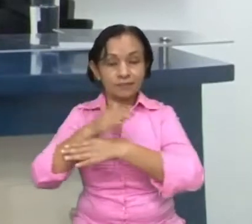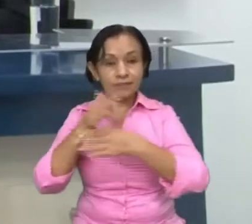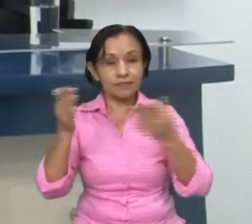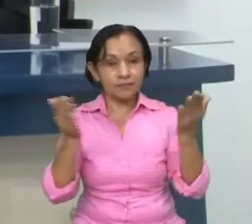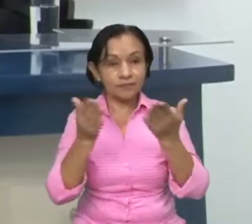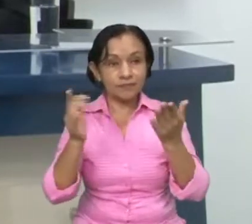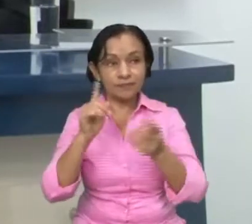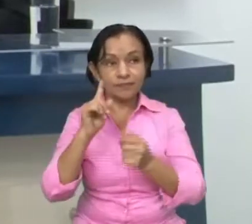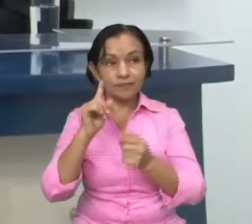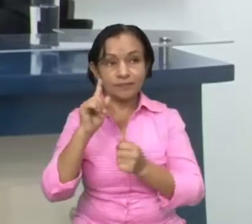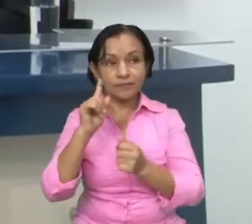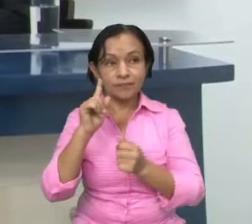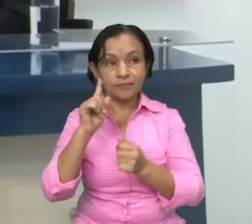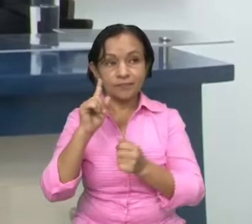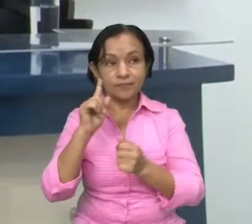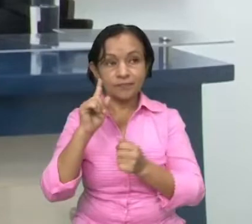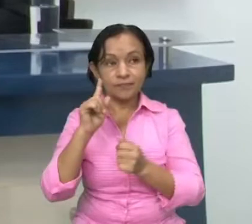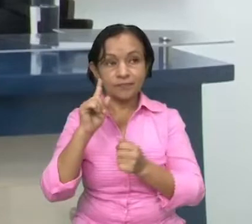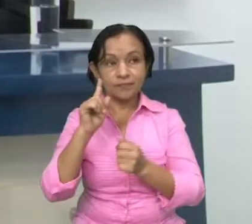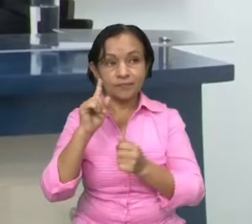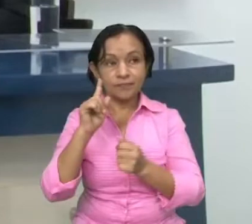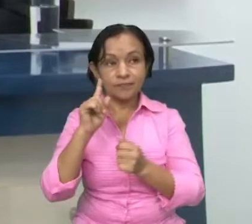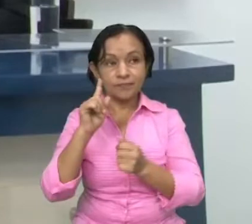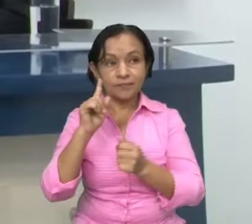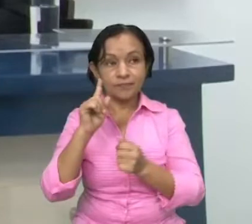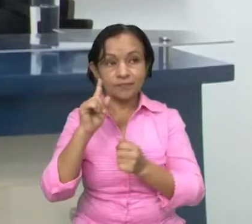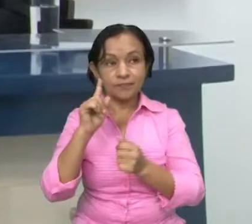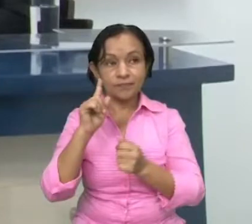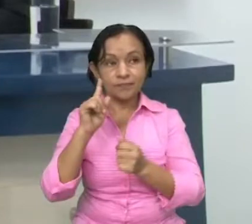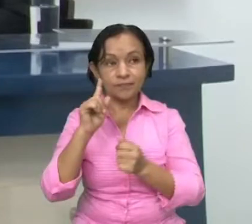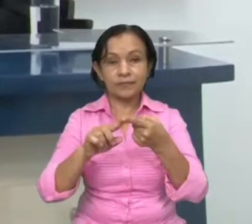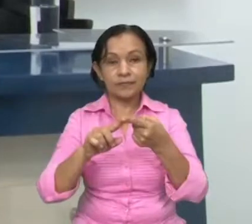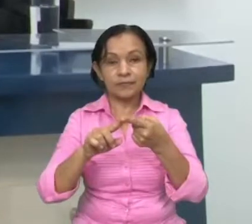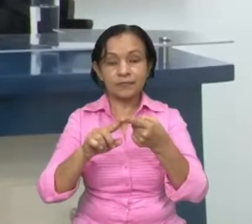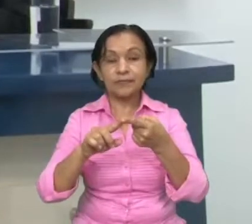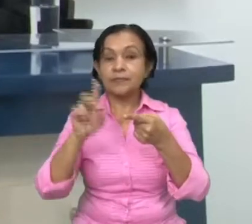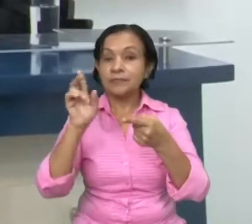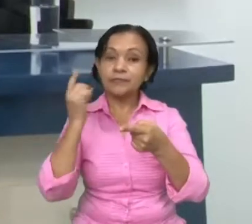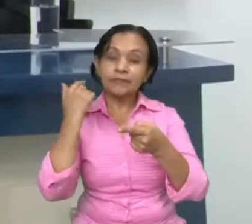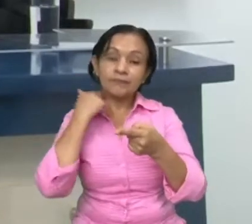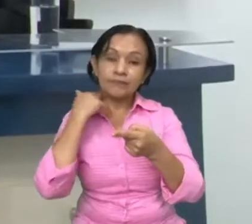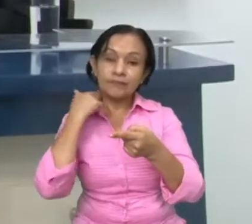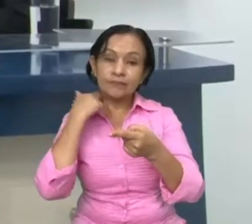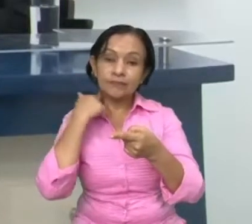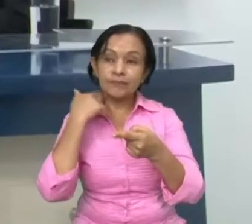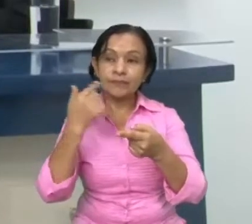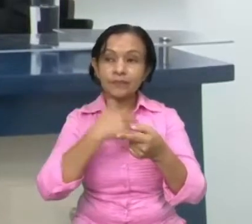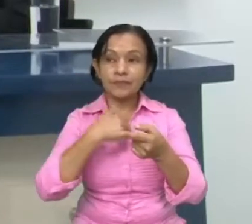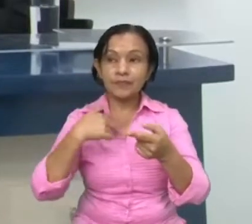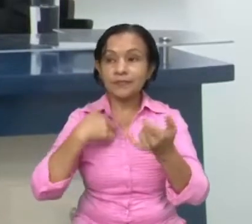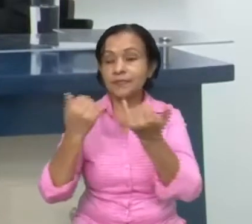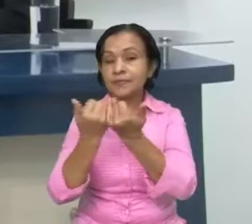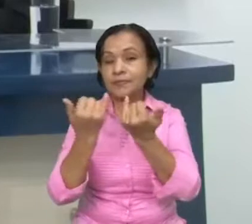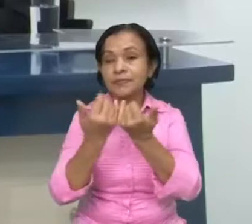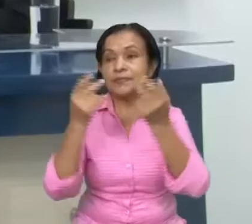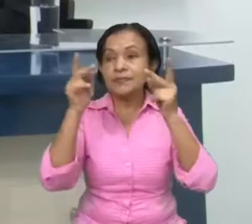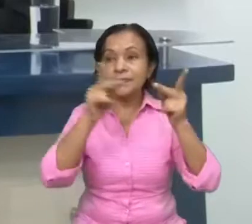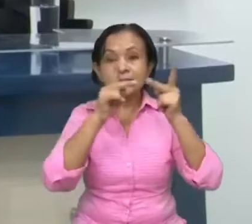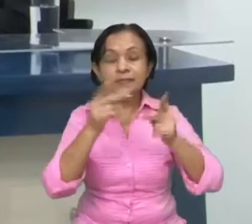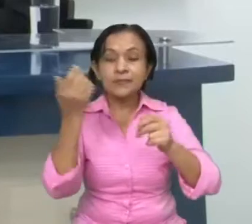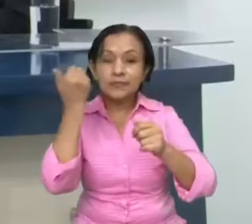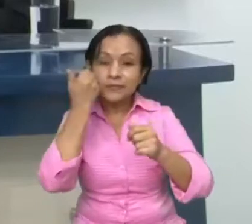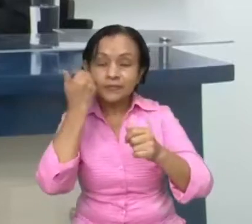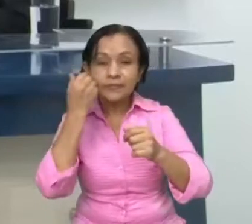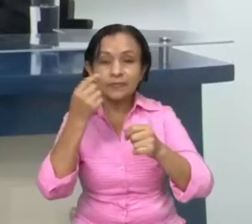connatales, todas han sido realizadas en un lapso menor de 4 horas. Siempre, dependiendo de la enfermedad que tenga,